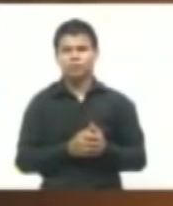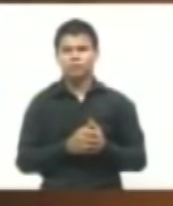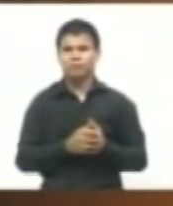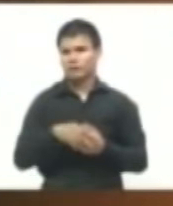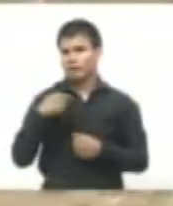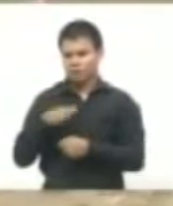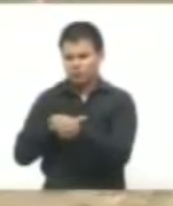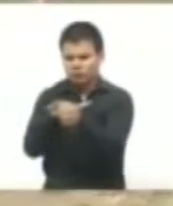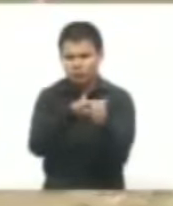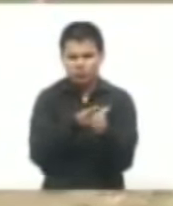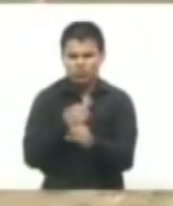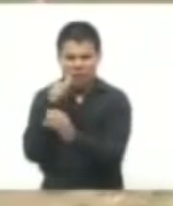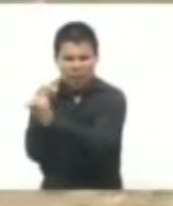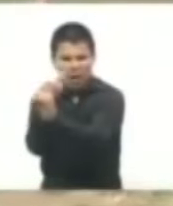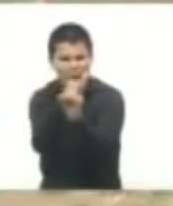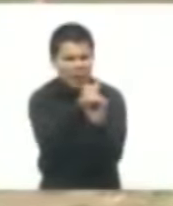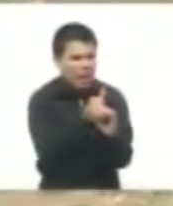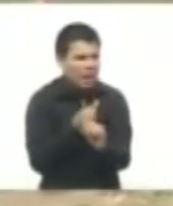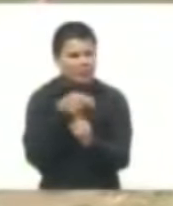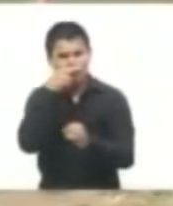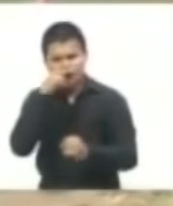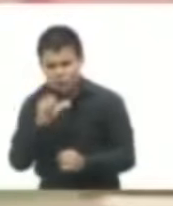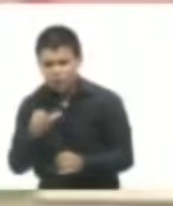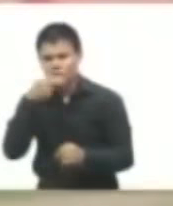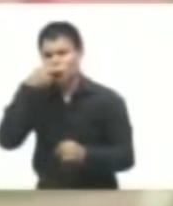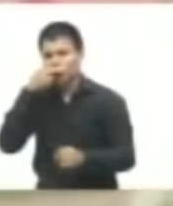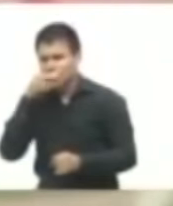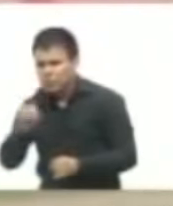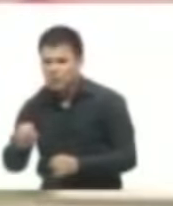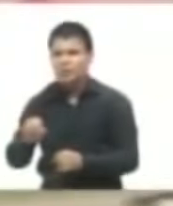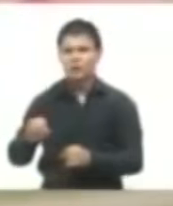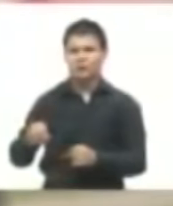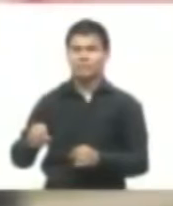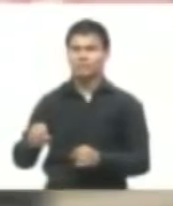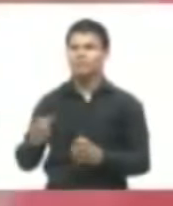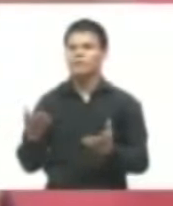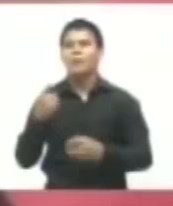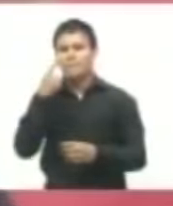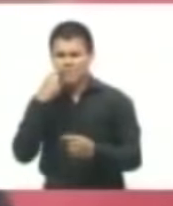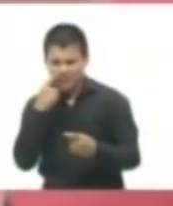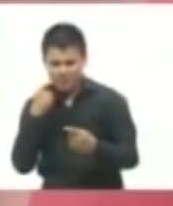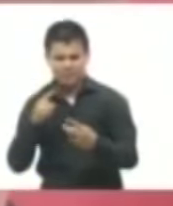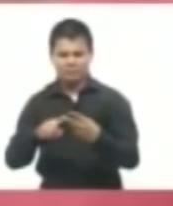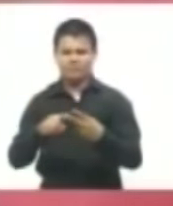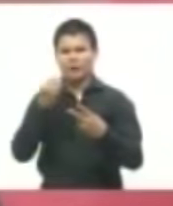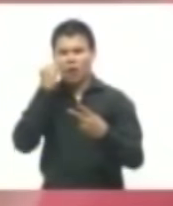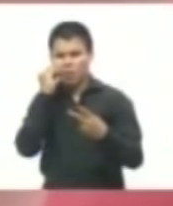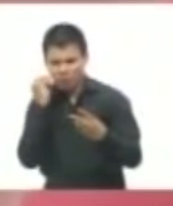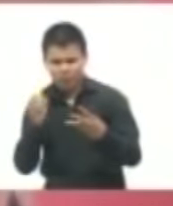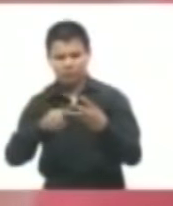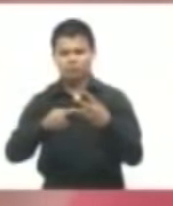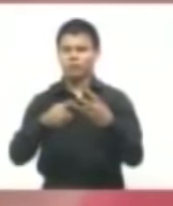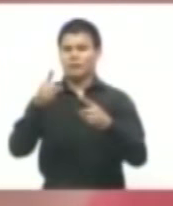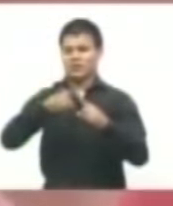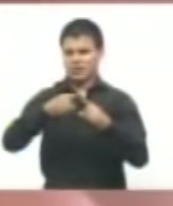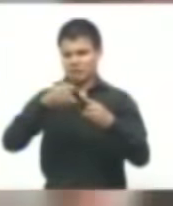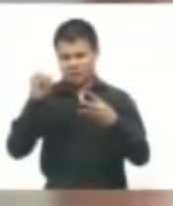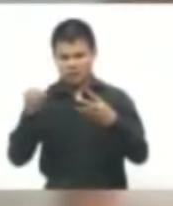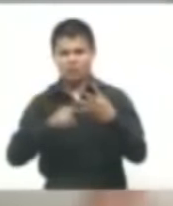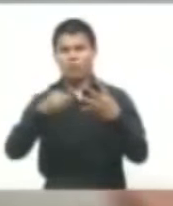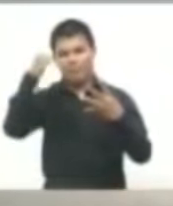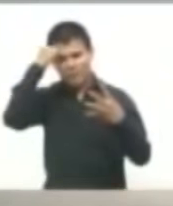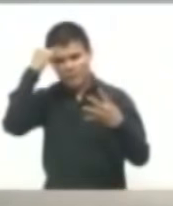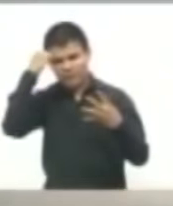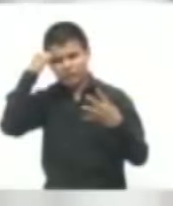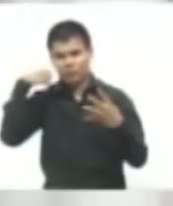respectivamente. Cifras que corresponden a niñas y niños abusados por padres, padrastros, abuelos, tíos, profesores, vecinos